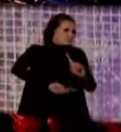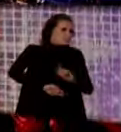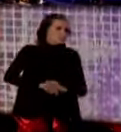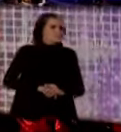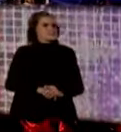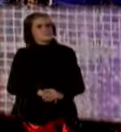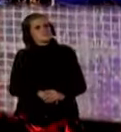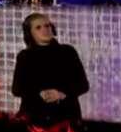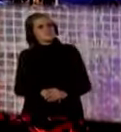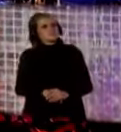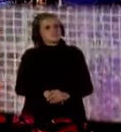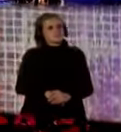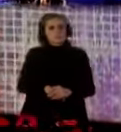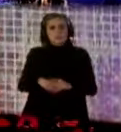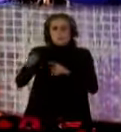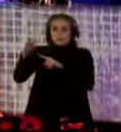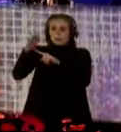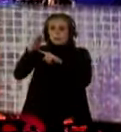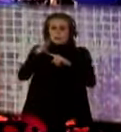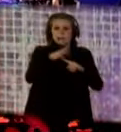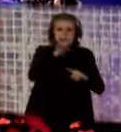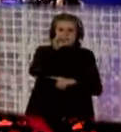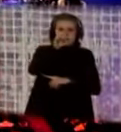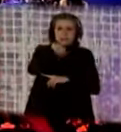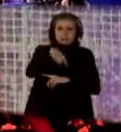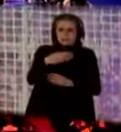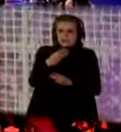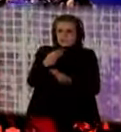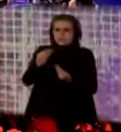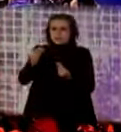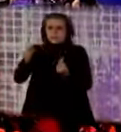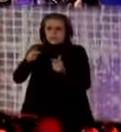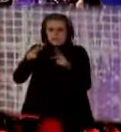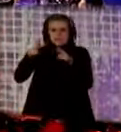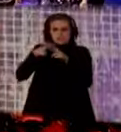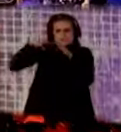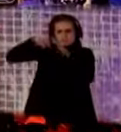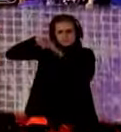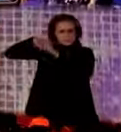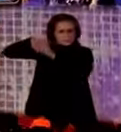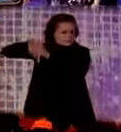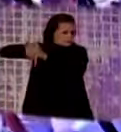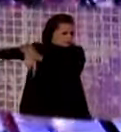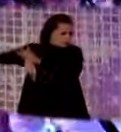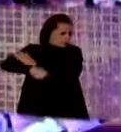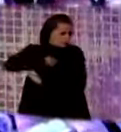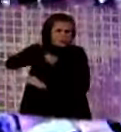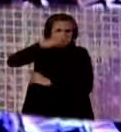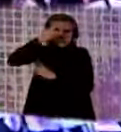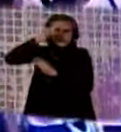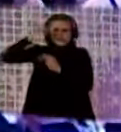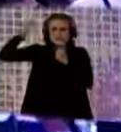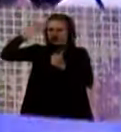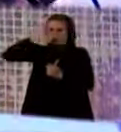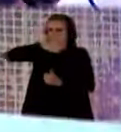necesidad en la marginación y el deterioro social no puedo